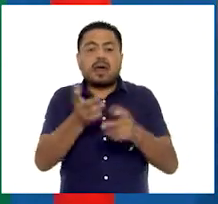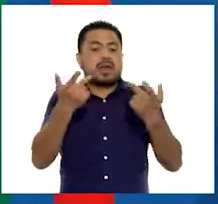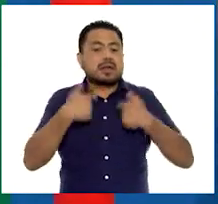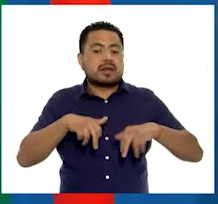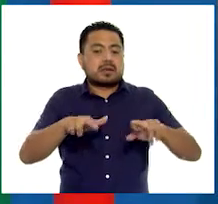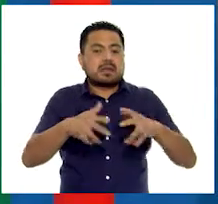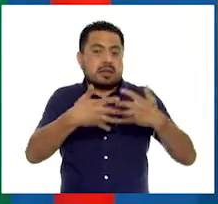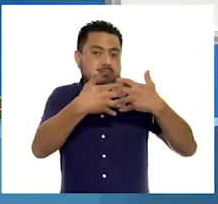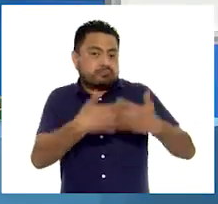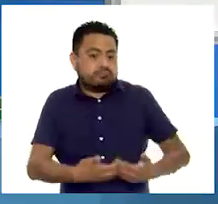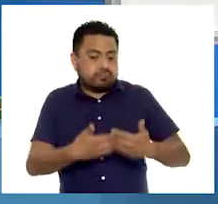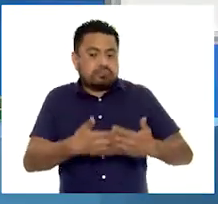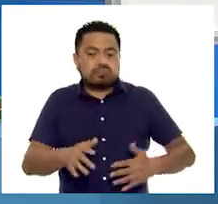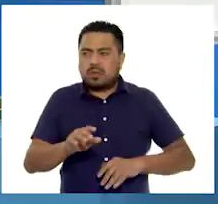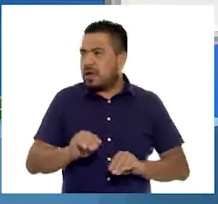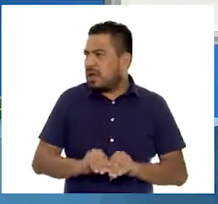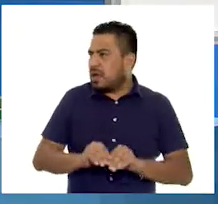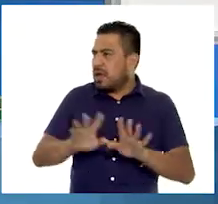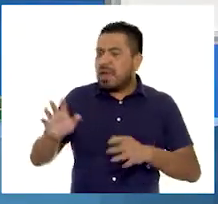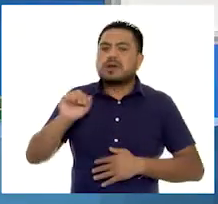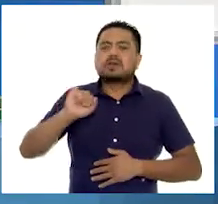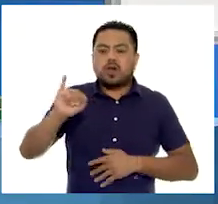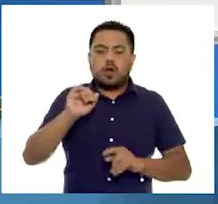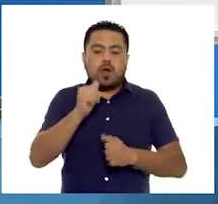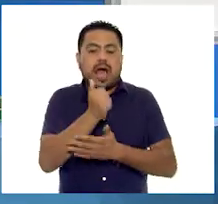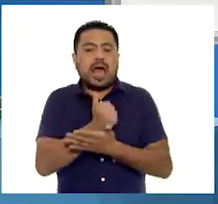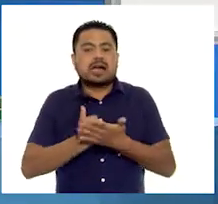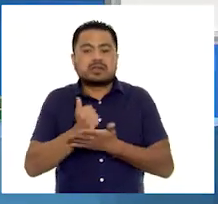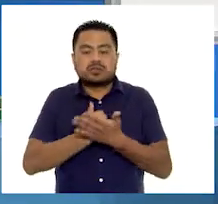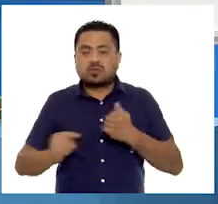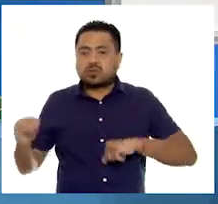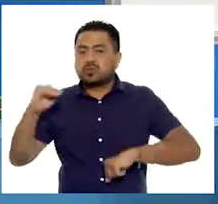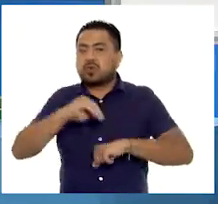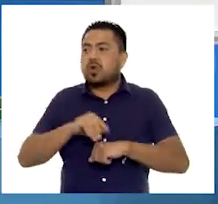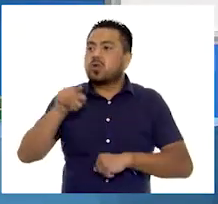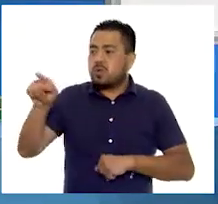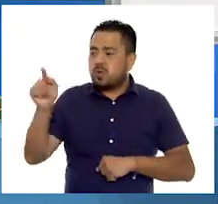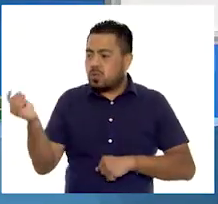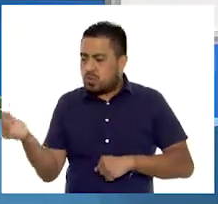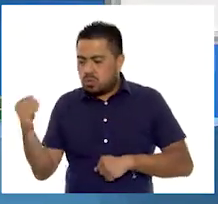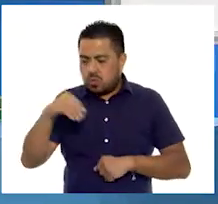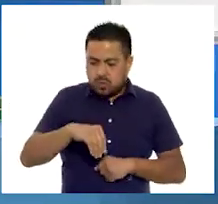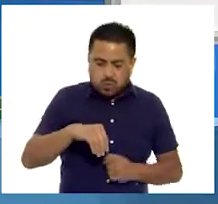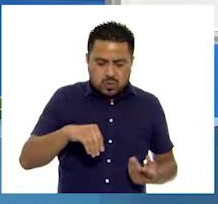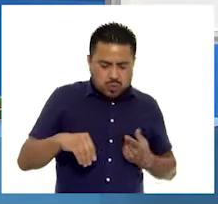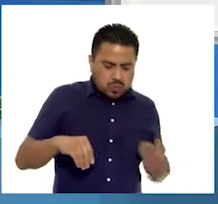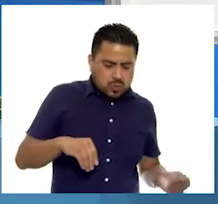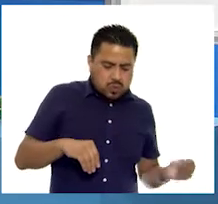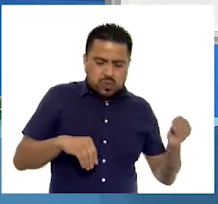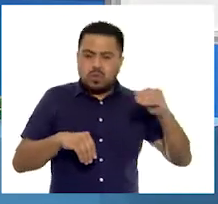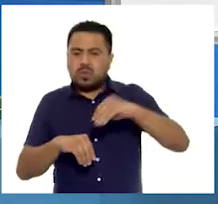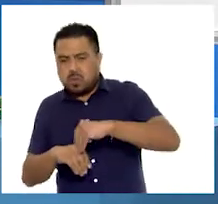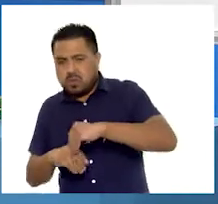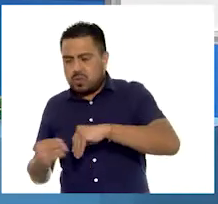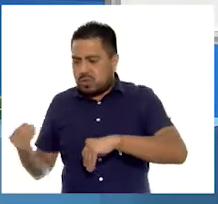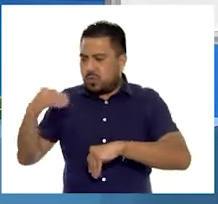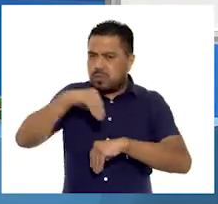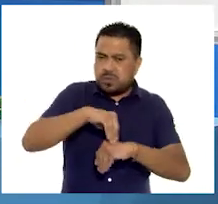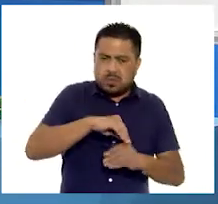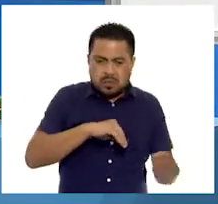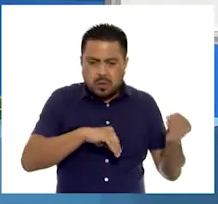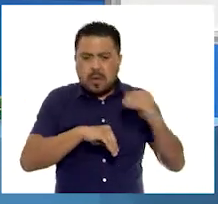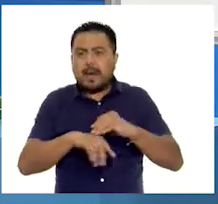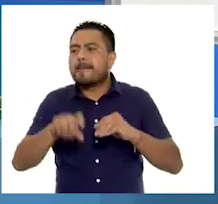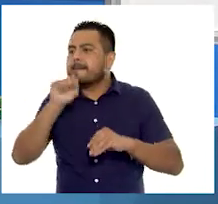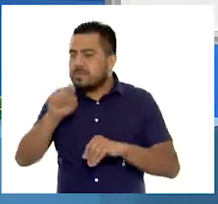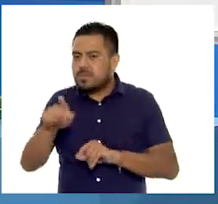la industrialización? Claro, pongámosla de color azul. Tú pondrás una pieza que representa ese proceso y yo pondré otra pieza del